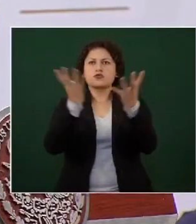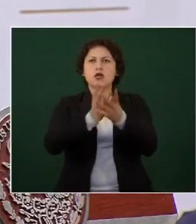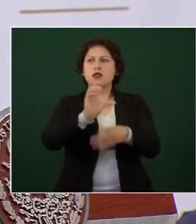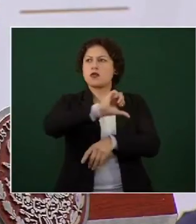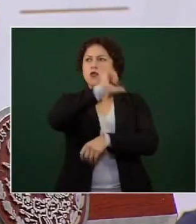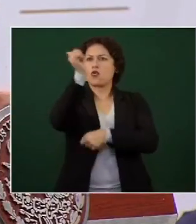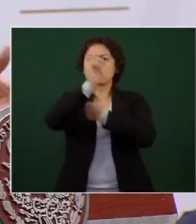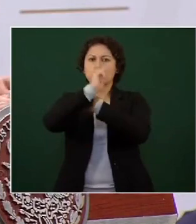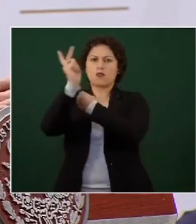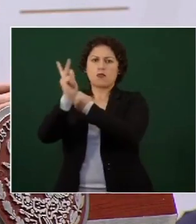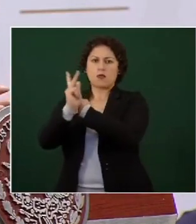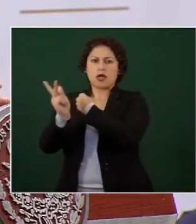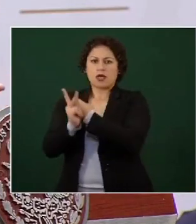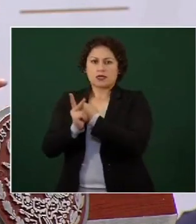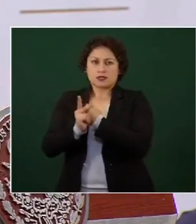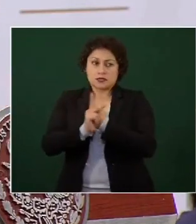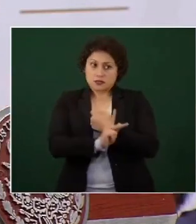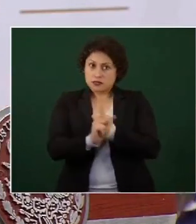Si